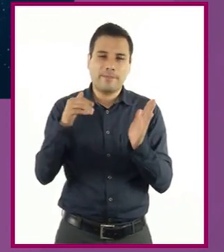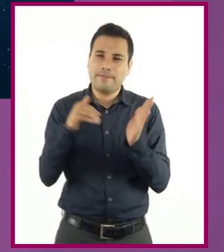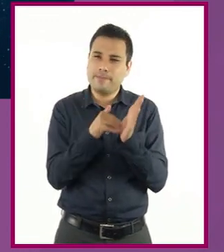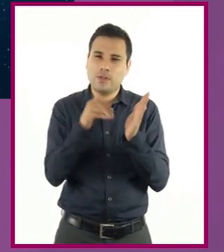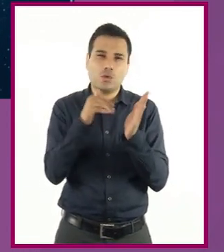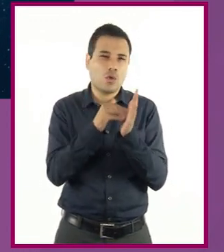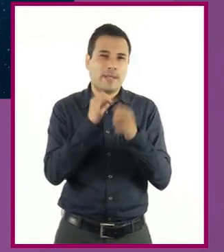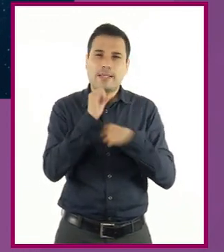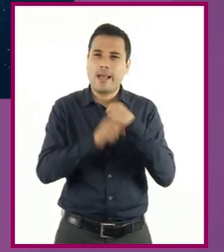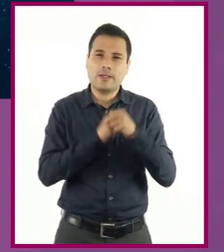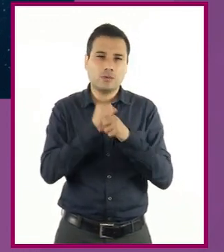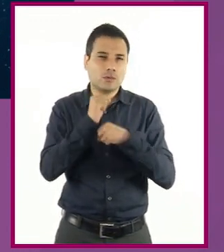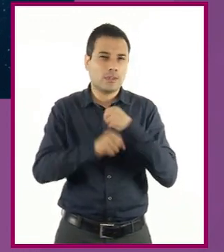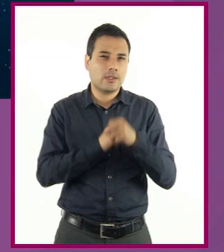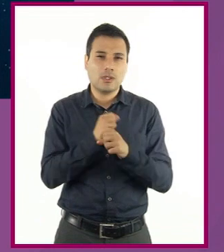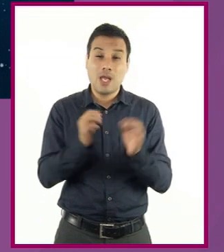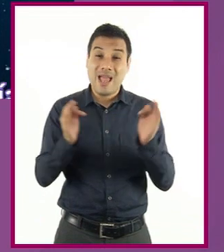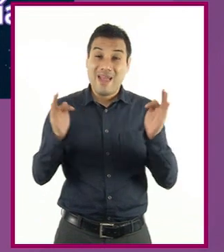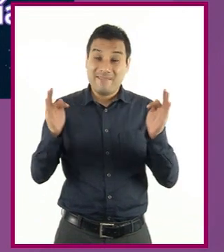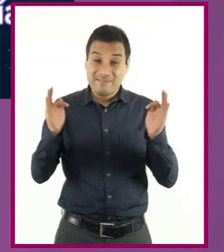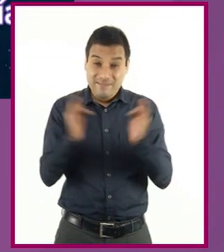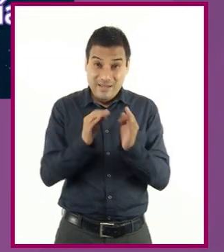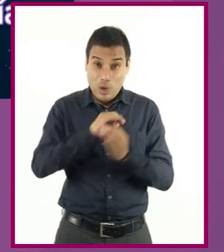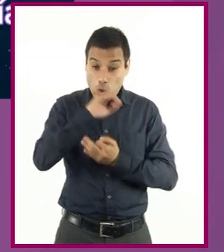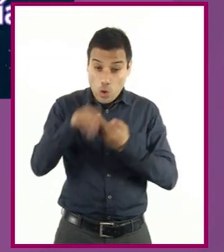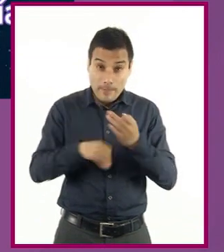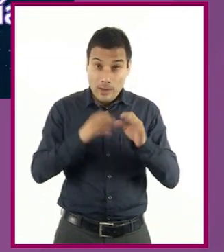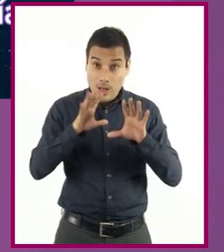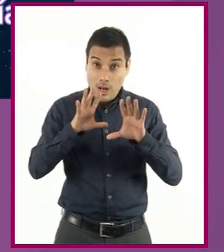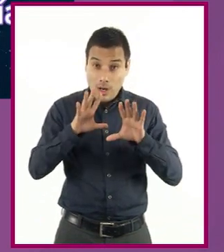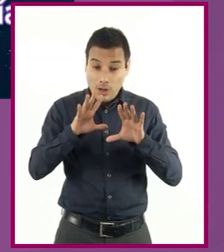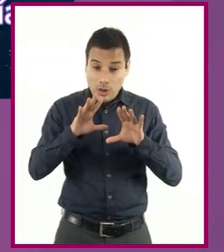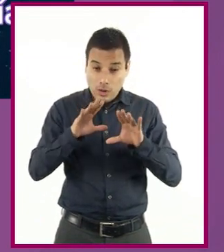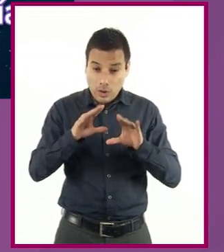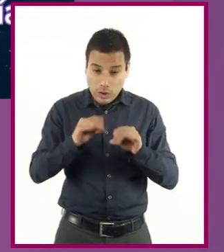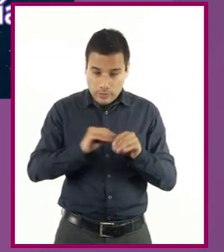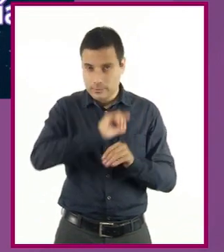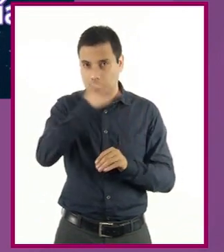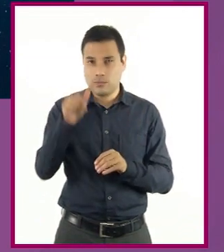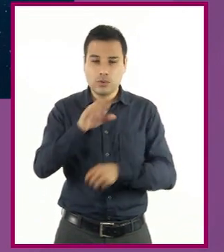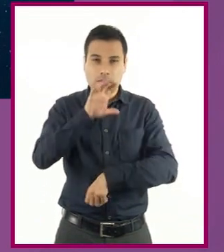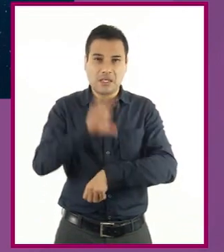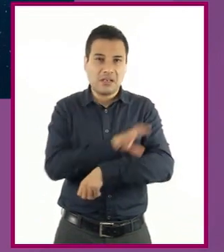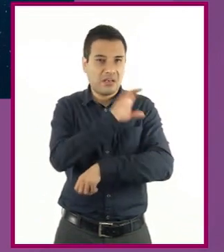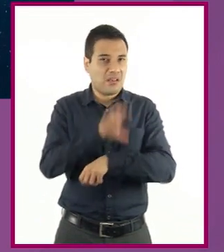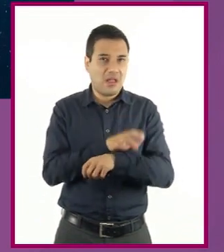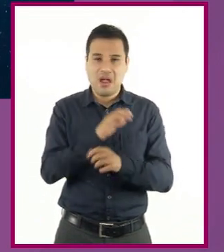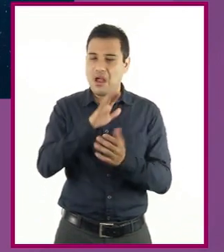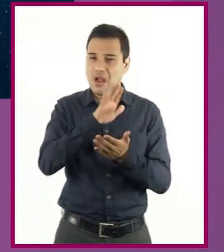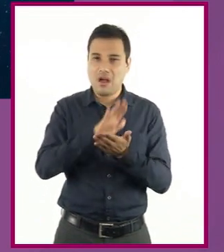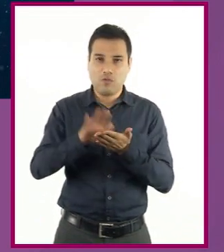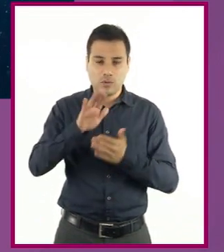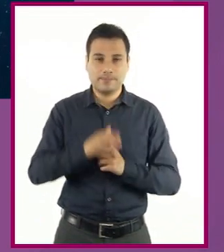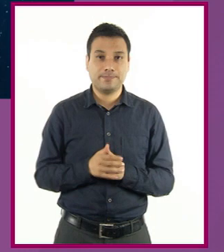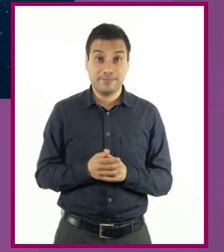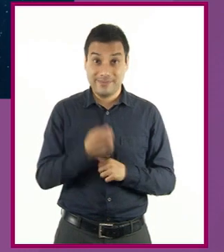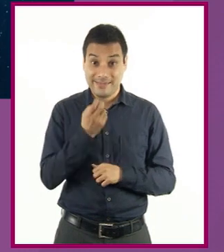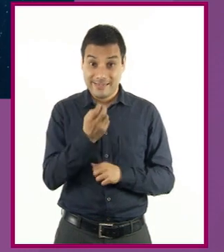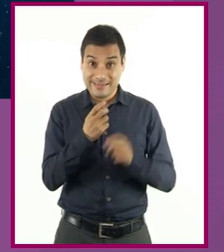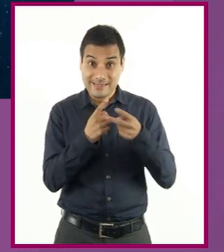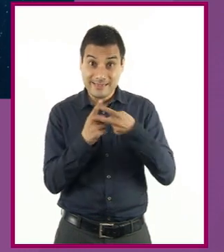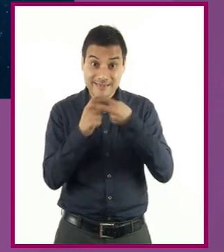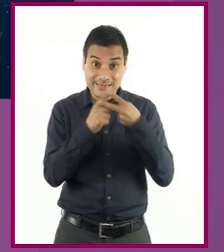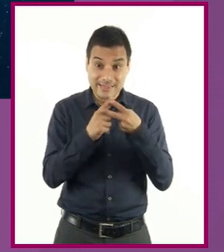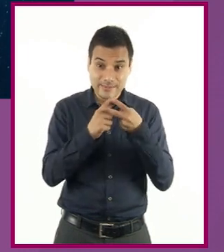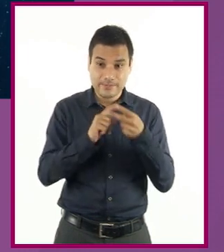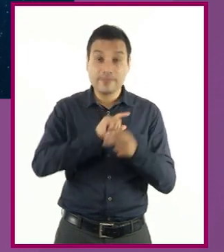años y hasta que se enfría totalmente se apaga y deja de producir energía. En este punto, la estrella pasa a la